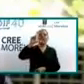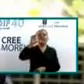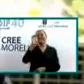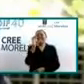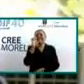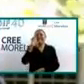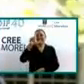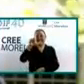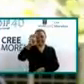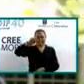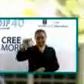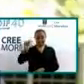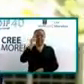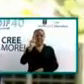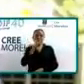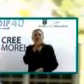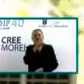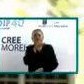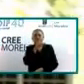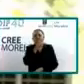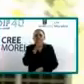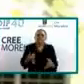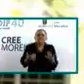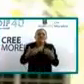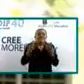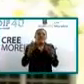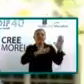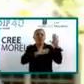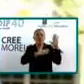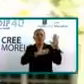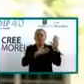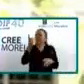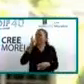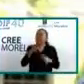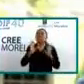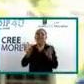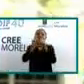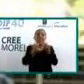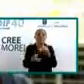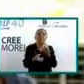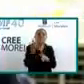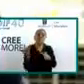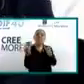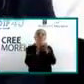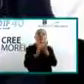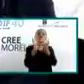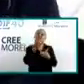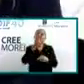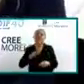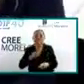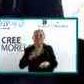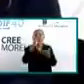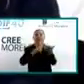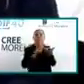siempre, en el entusiasmo, el compromiso. Y me decía, ya nos van a dar un equipo más. Ya nos van a dar esto. Ya nos apoyaron con